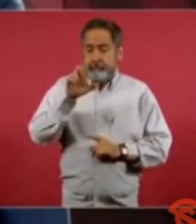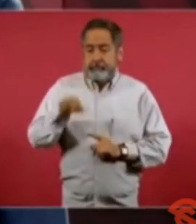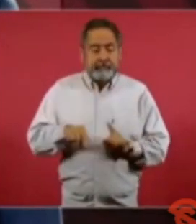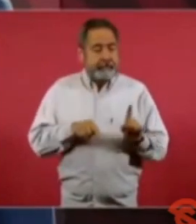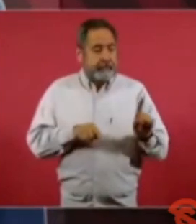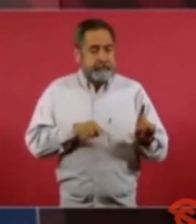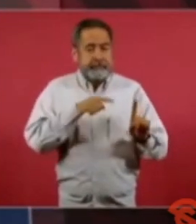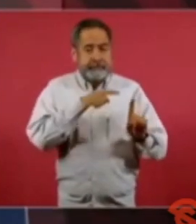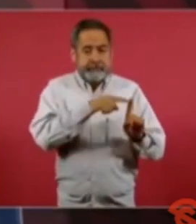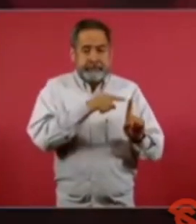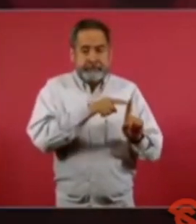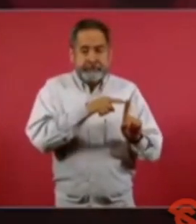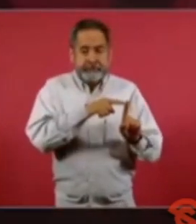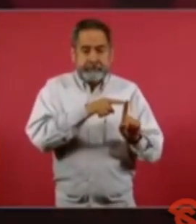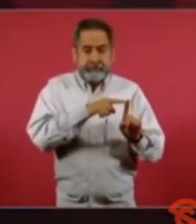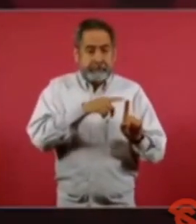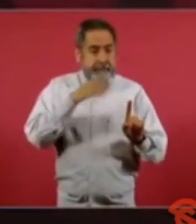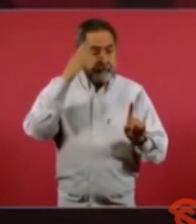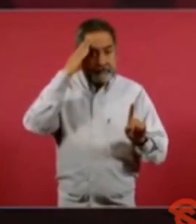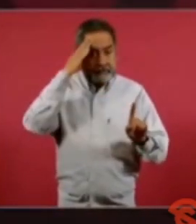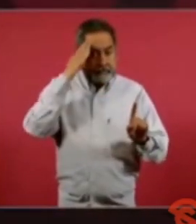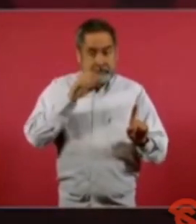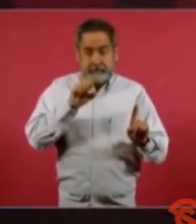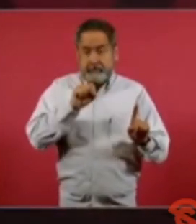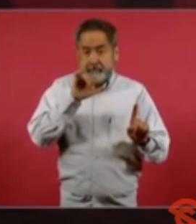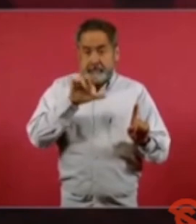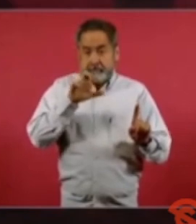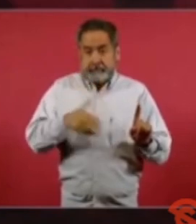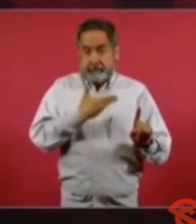de la Suprema Corte